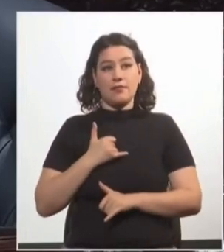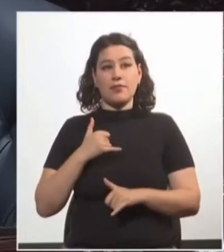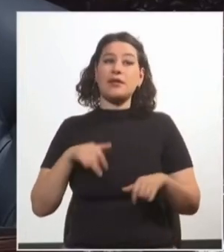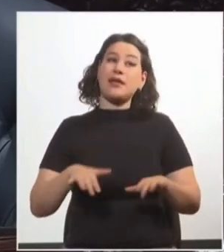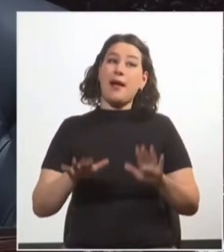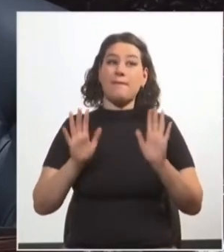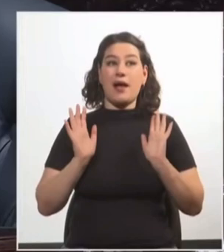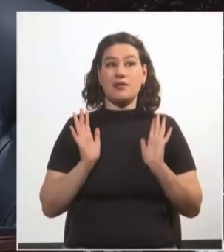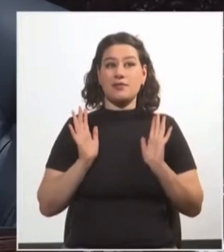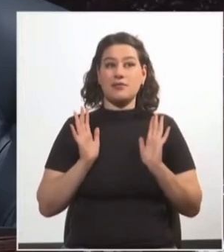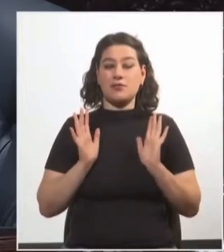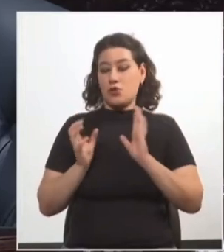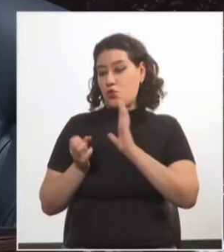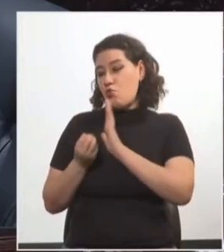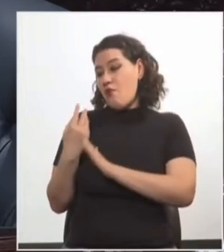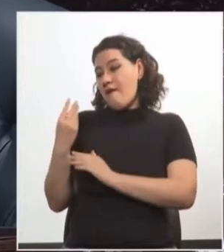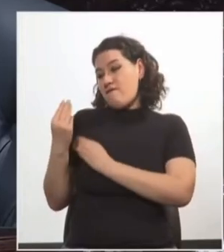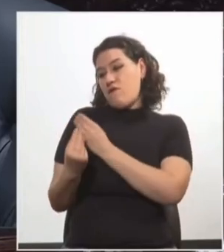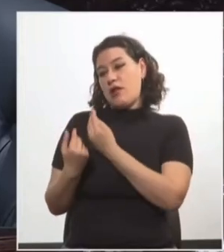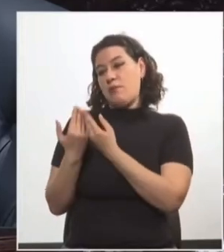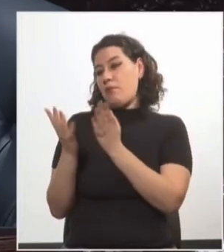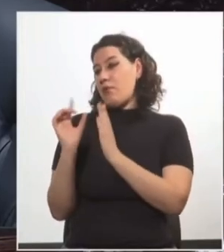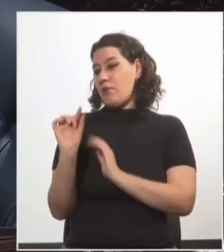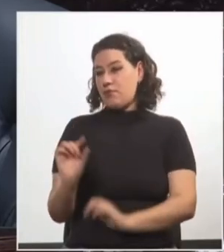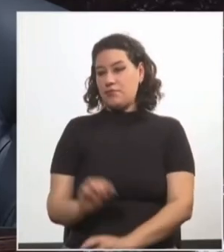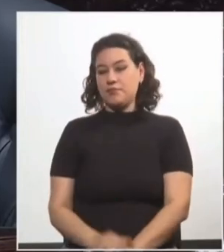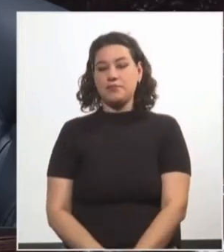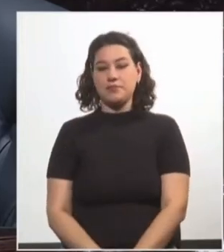Quizá eran todavía amateurs.